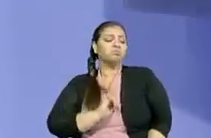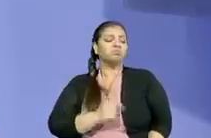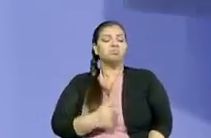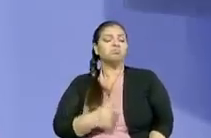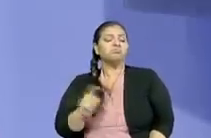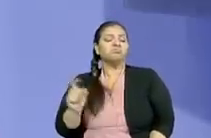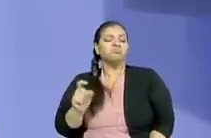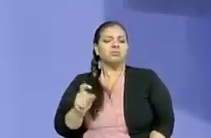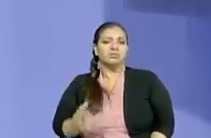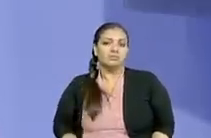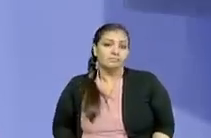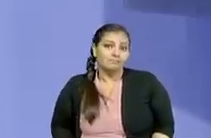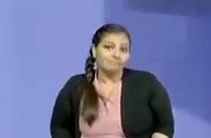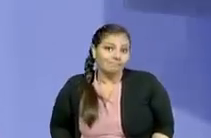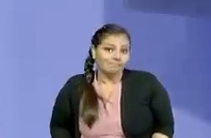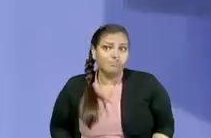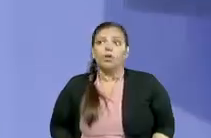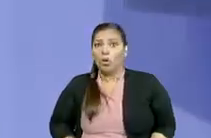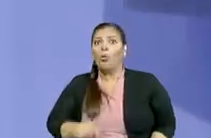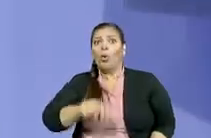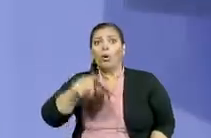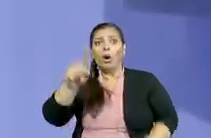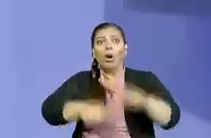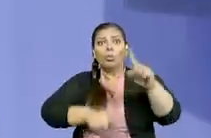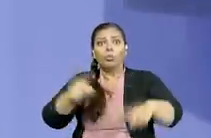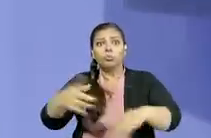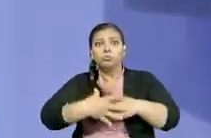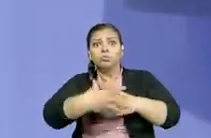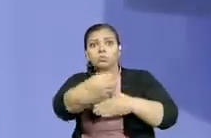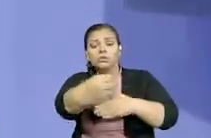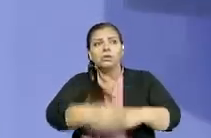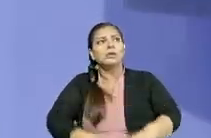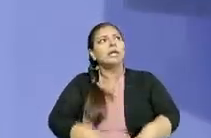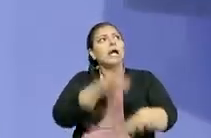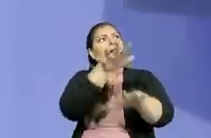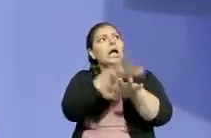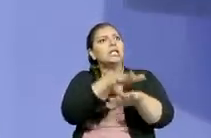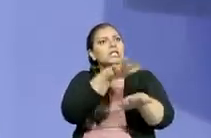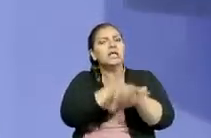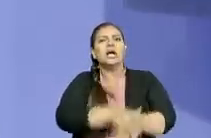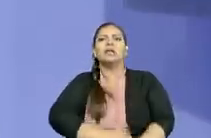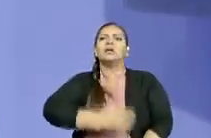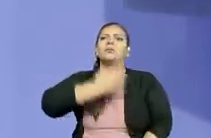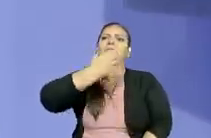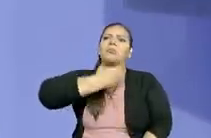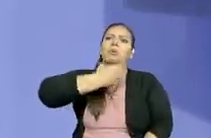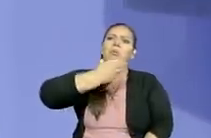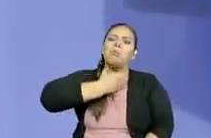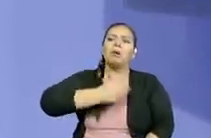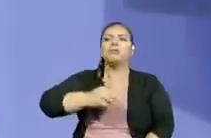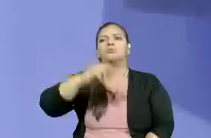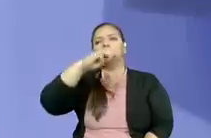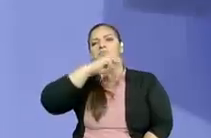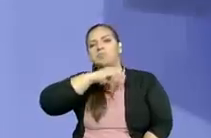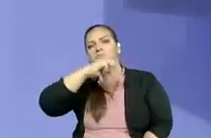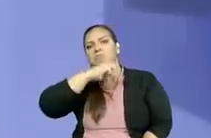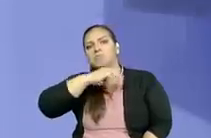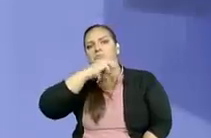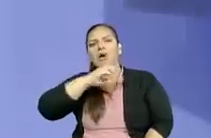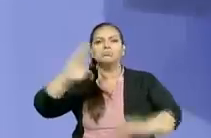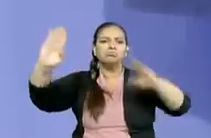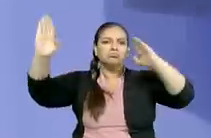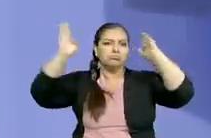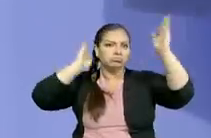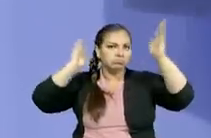fuera de Guayaquil, se ha aplicado. Machala es un ejemplo. Ambato bajo Luis Fernando Torres fue un ejemplo. Manta